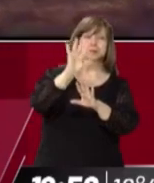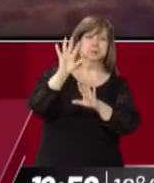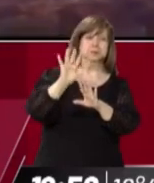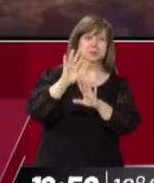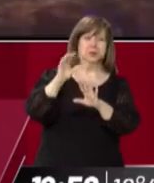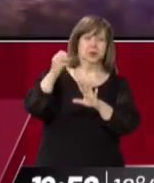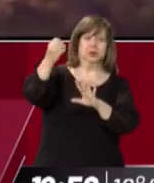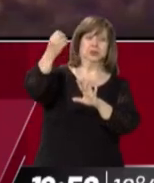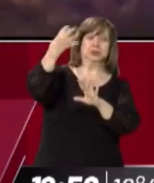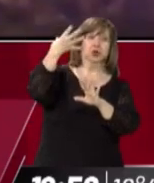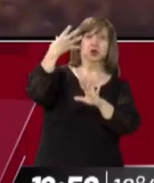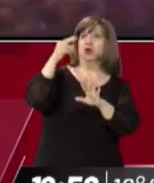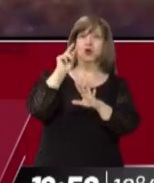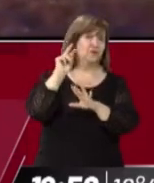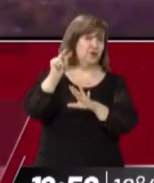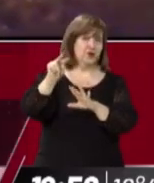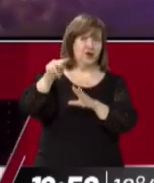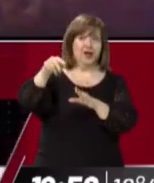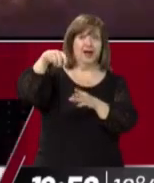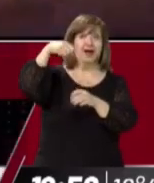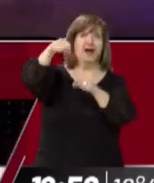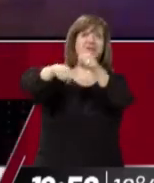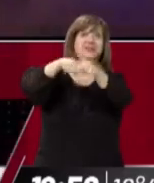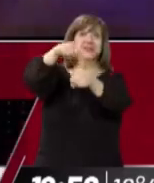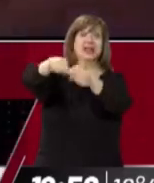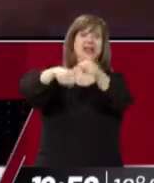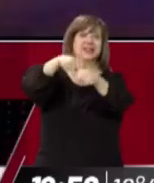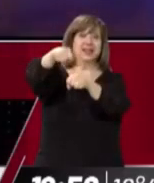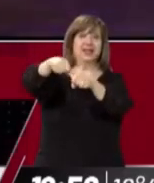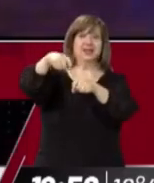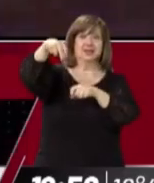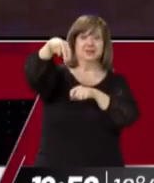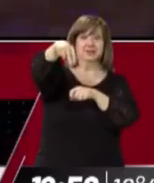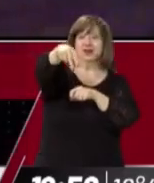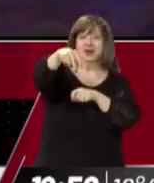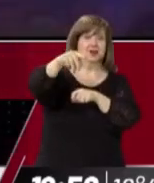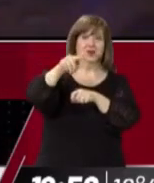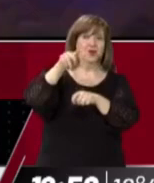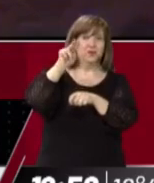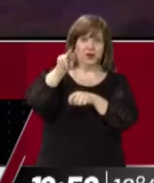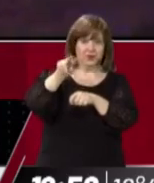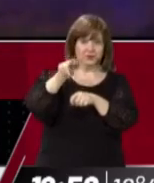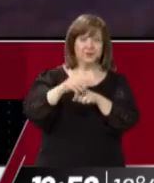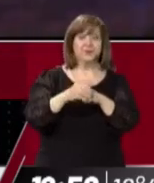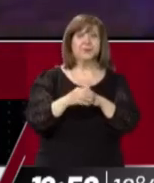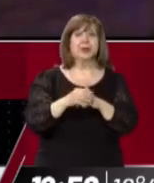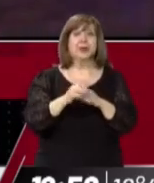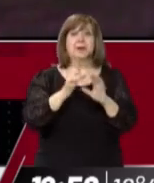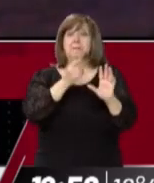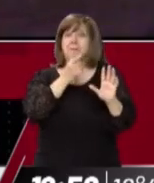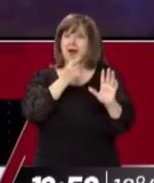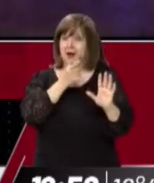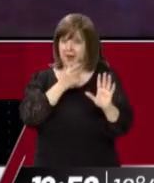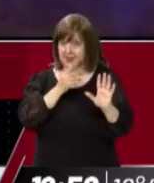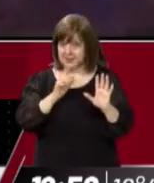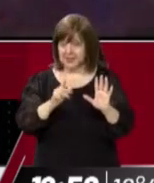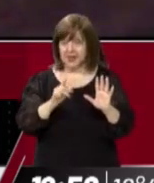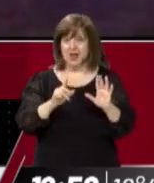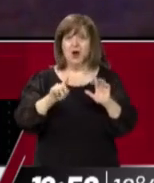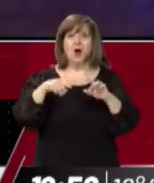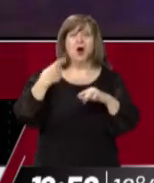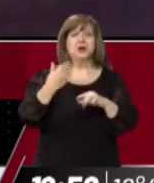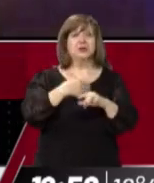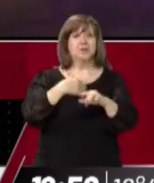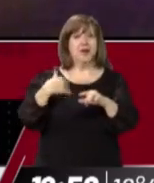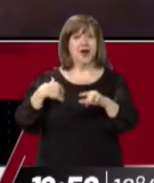se haya encandilado, que es lo que habría provocado quizás, bueno, el accidente, es lo que se presume. Y también, bueno, que nos decían también de que habían varias mamás